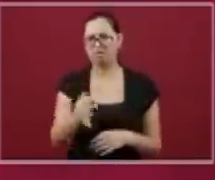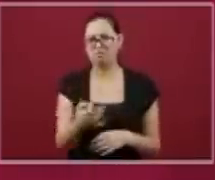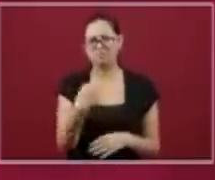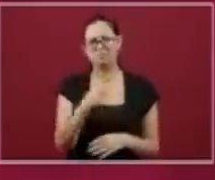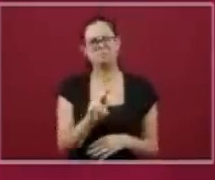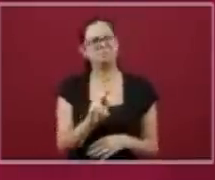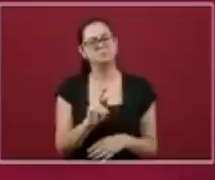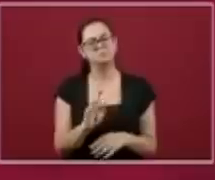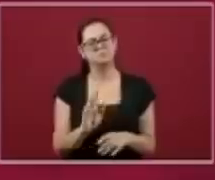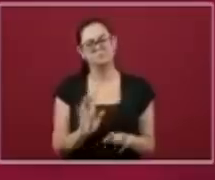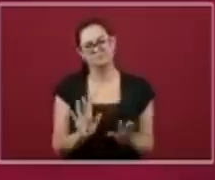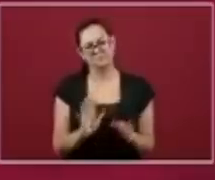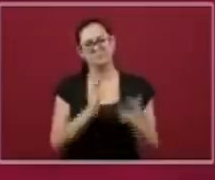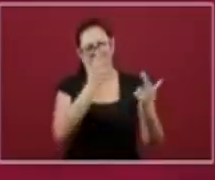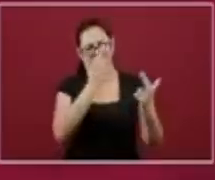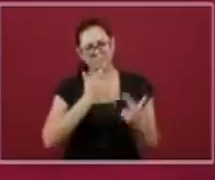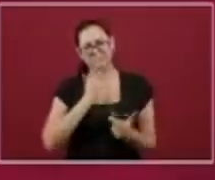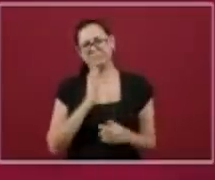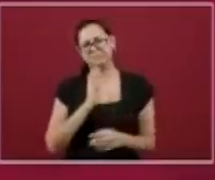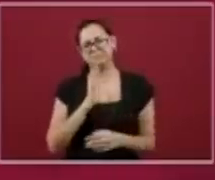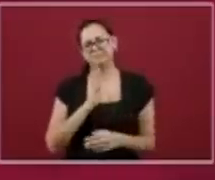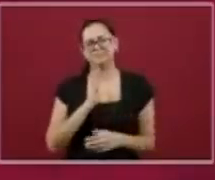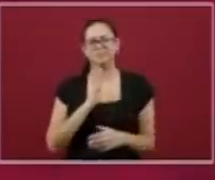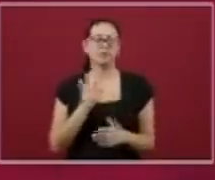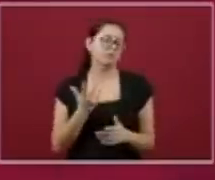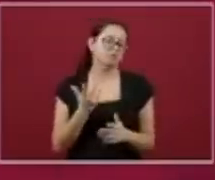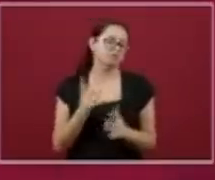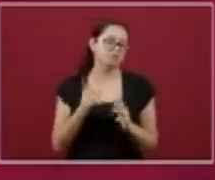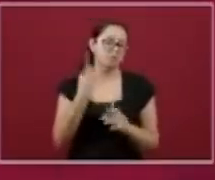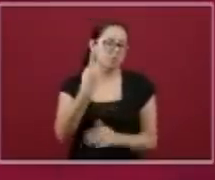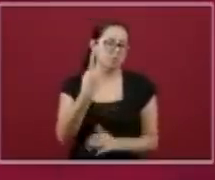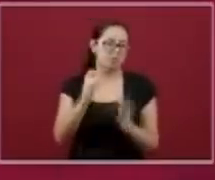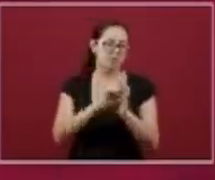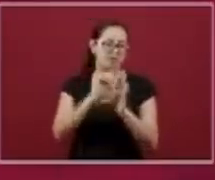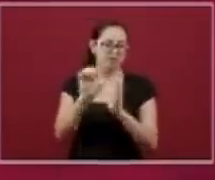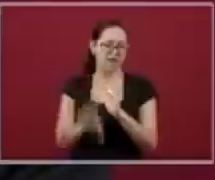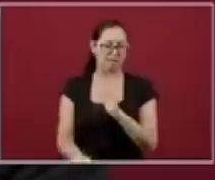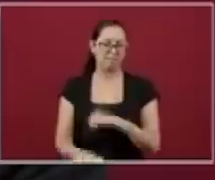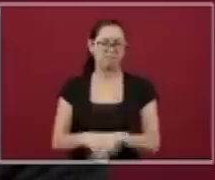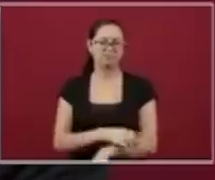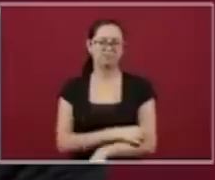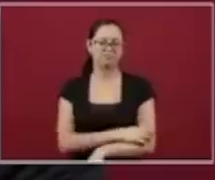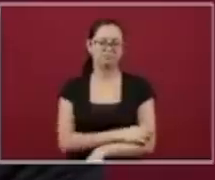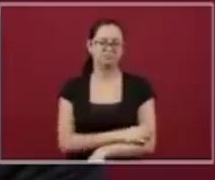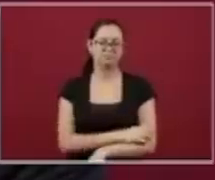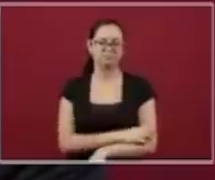Les pongo un ejemplo, uno, tengo varios.